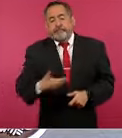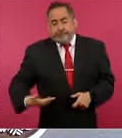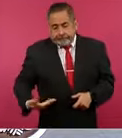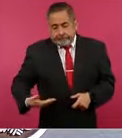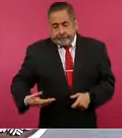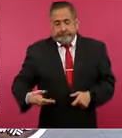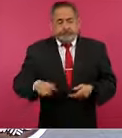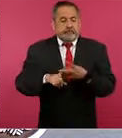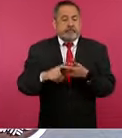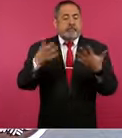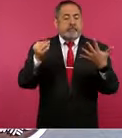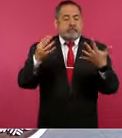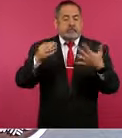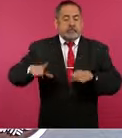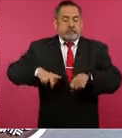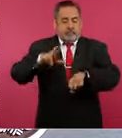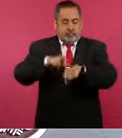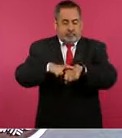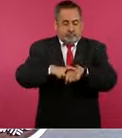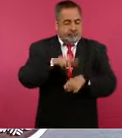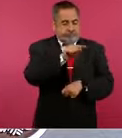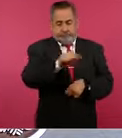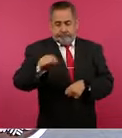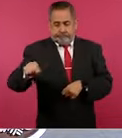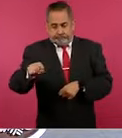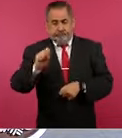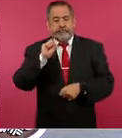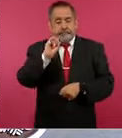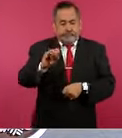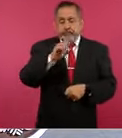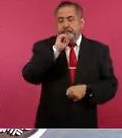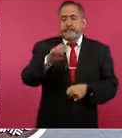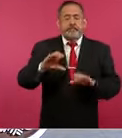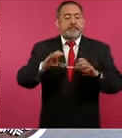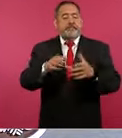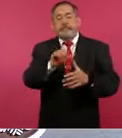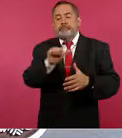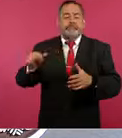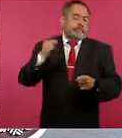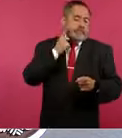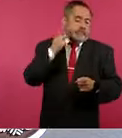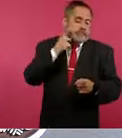las 9 gubernaturas estatales y al Congreso de la Unión.